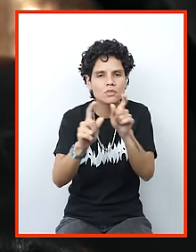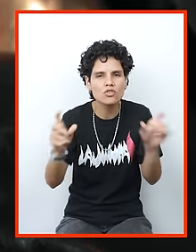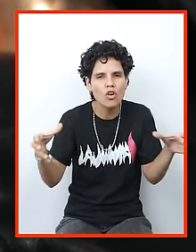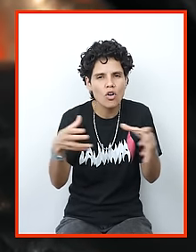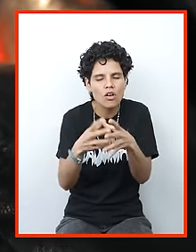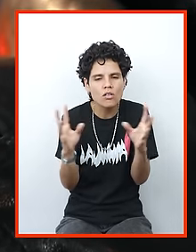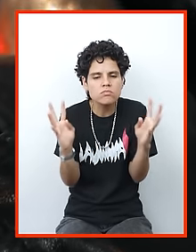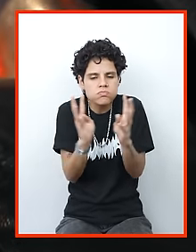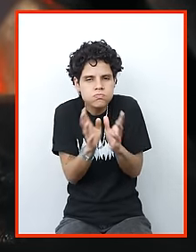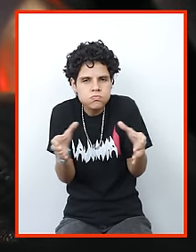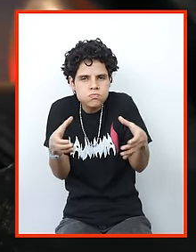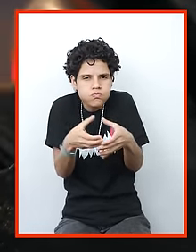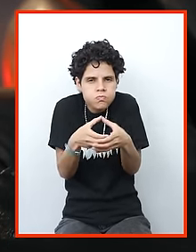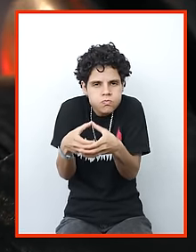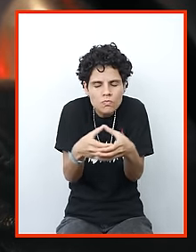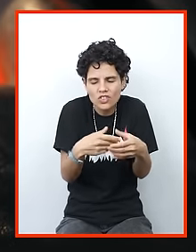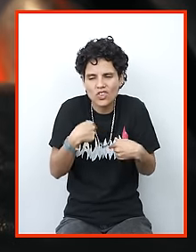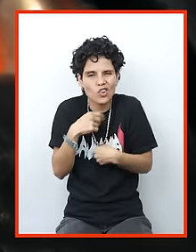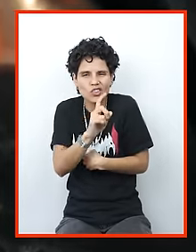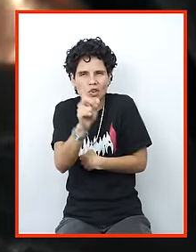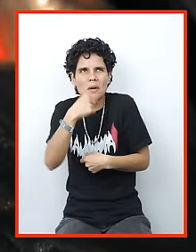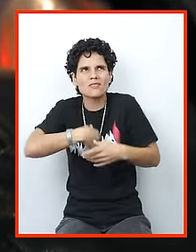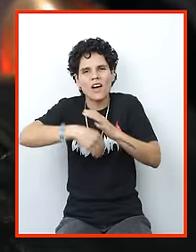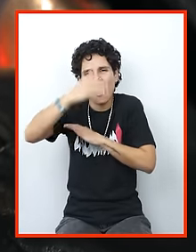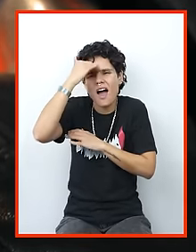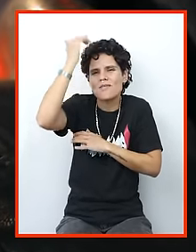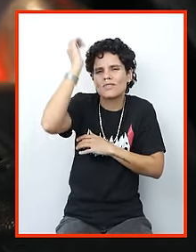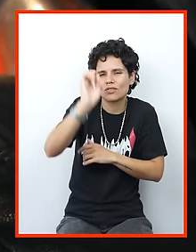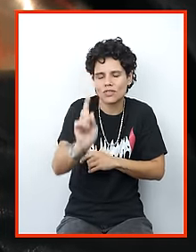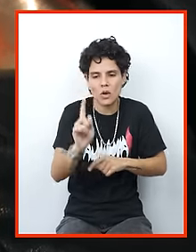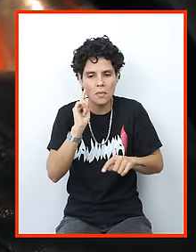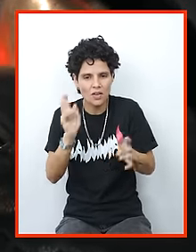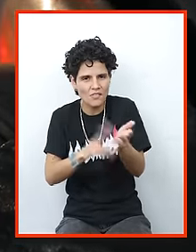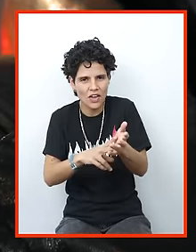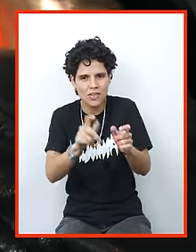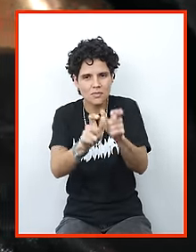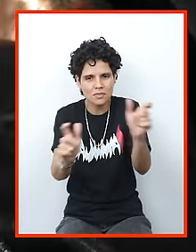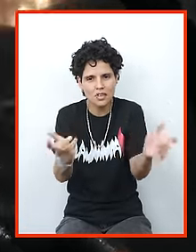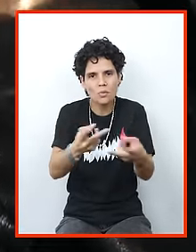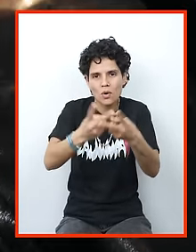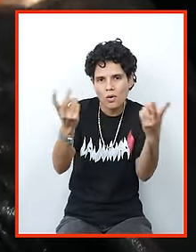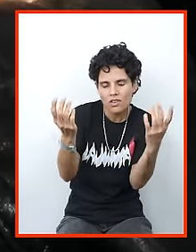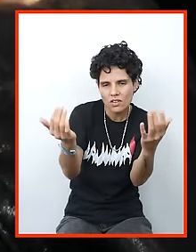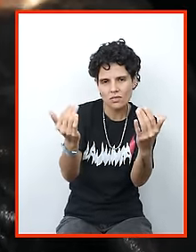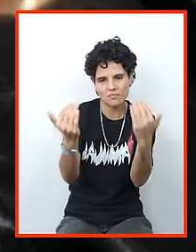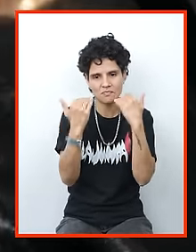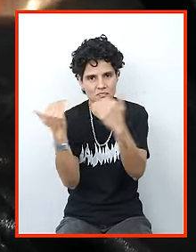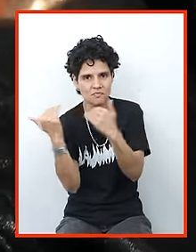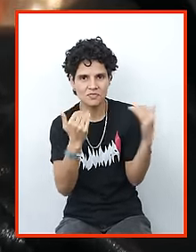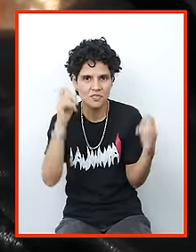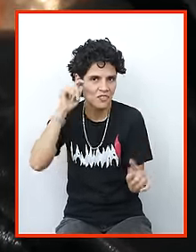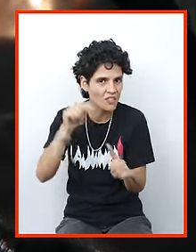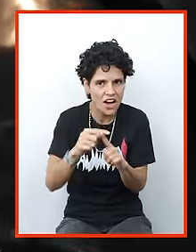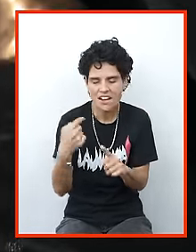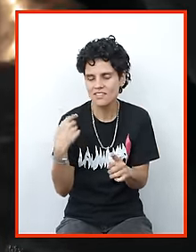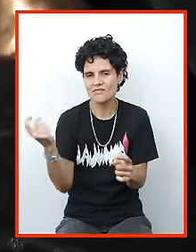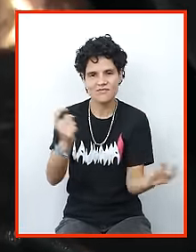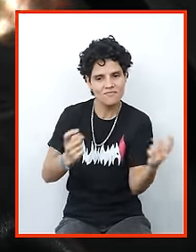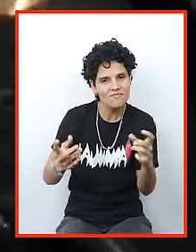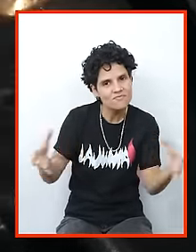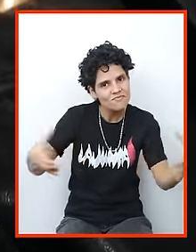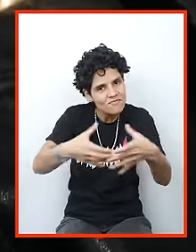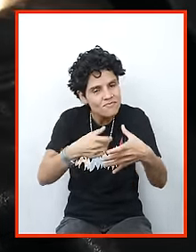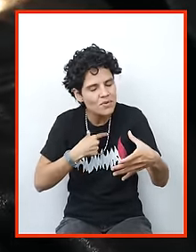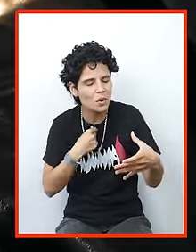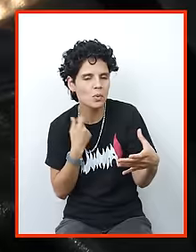somos los más, no soy el artista más conocido, pero tengo ese fanbase tan brígido que se siente como si ya, no sé, tuviera todo el éxito del mundo,